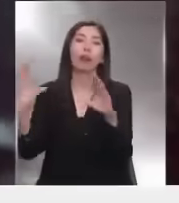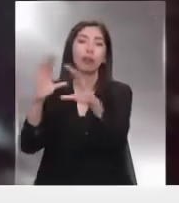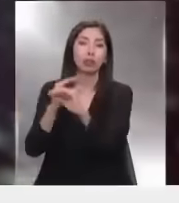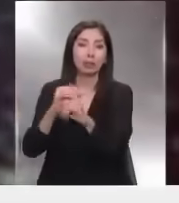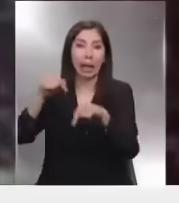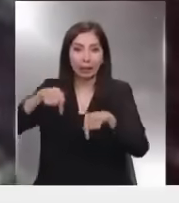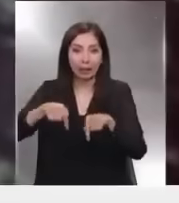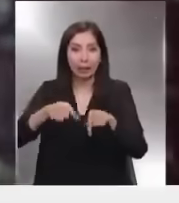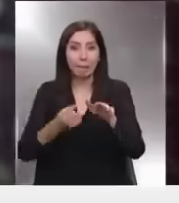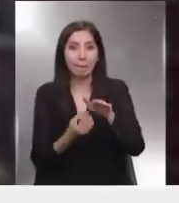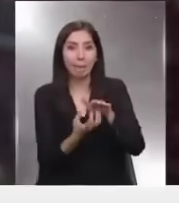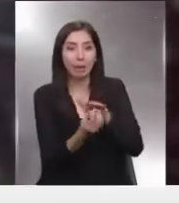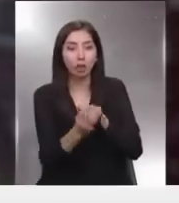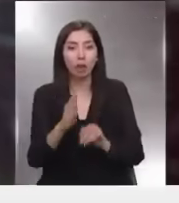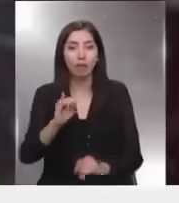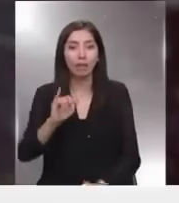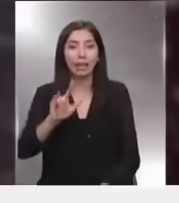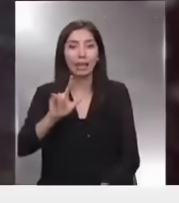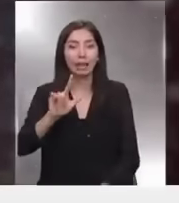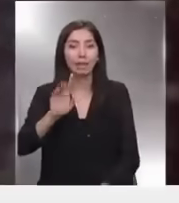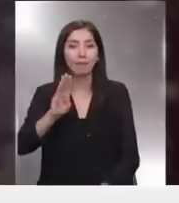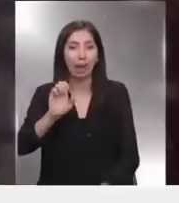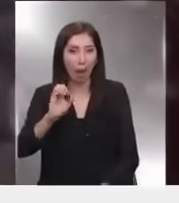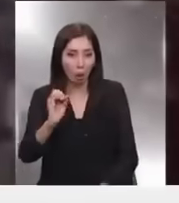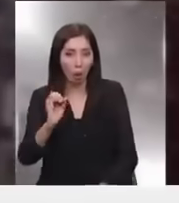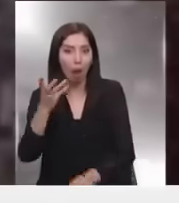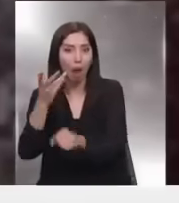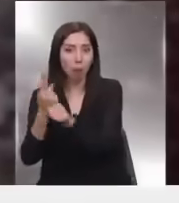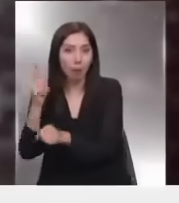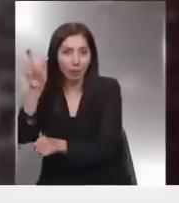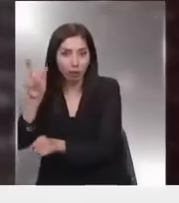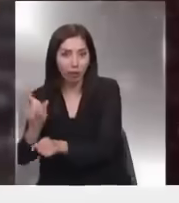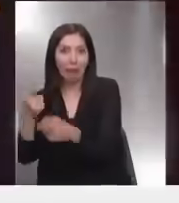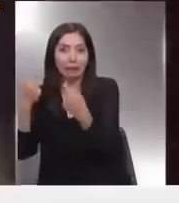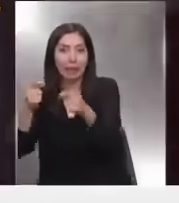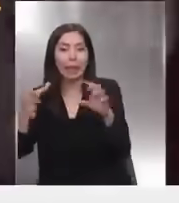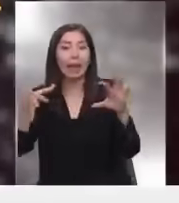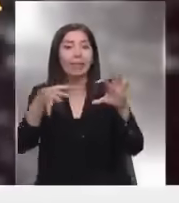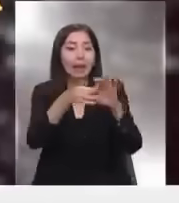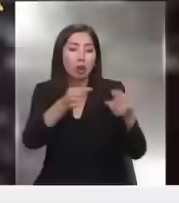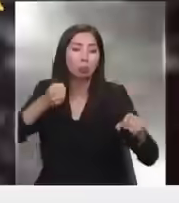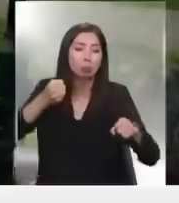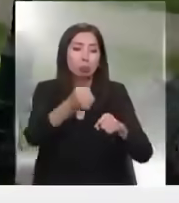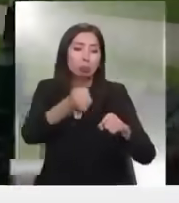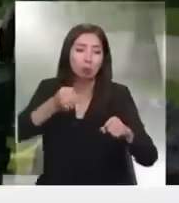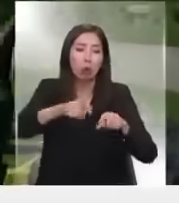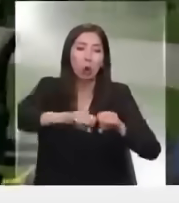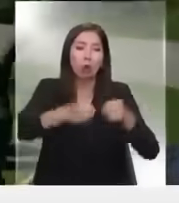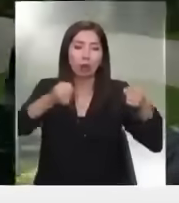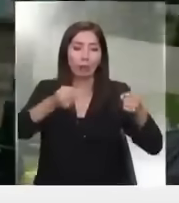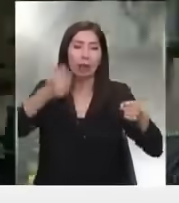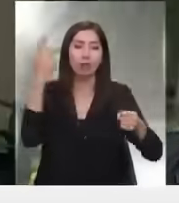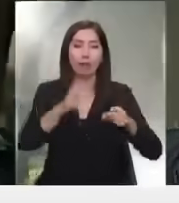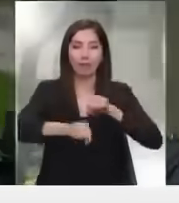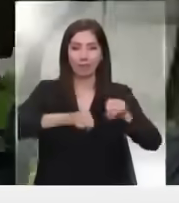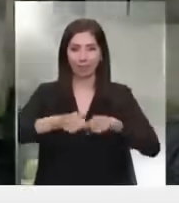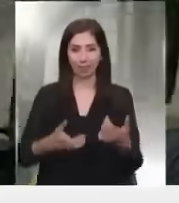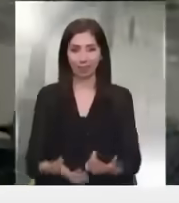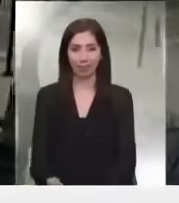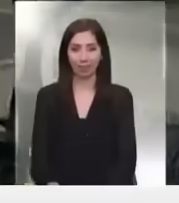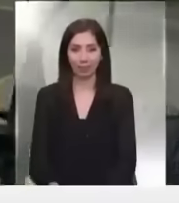del Metro Bilbao hay una persona intentando cortar un candado para robar una bicicleta.